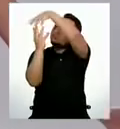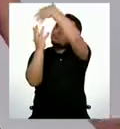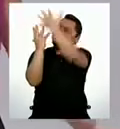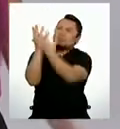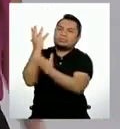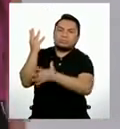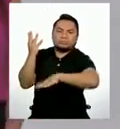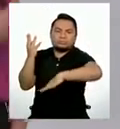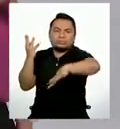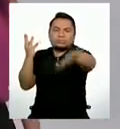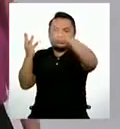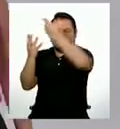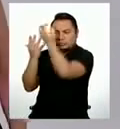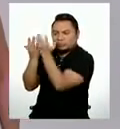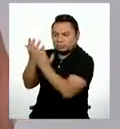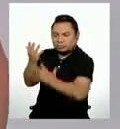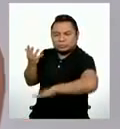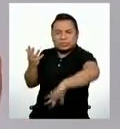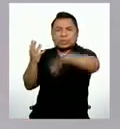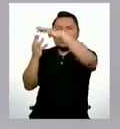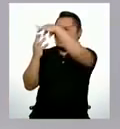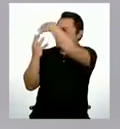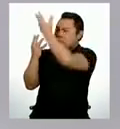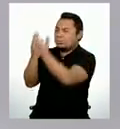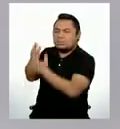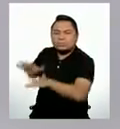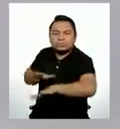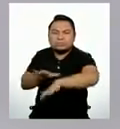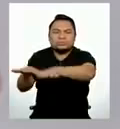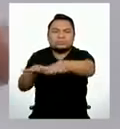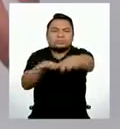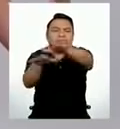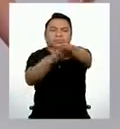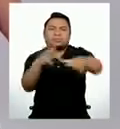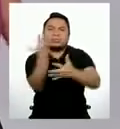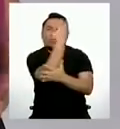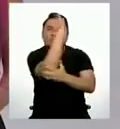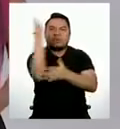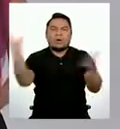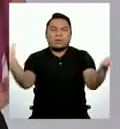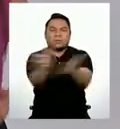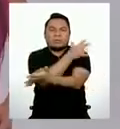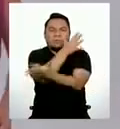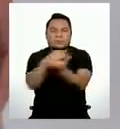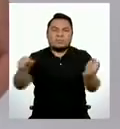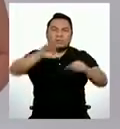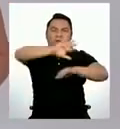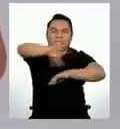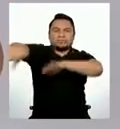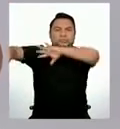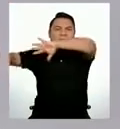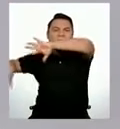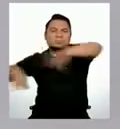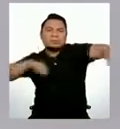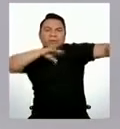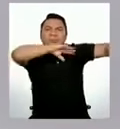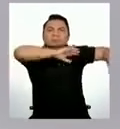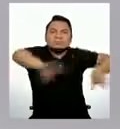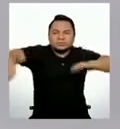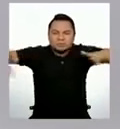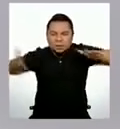medio de la selva, arrastrando todo a su paso, a árboles, plantas, incluyendo al mal amigo,